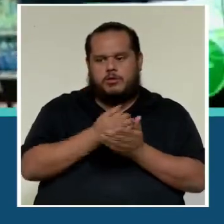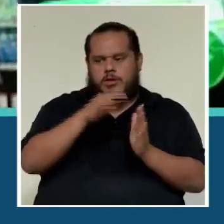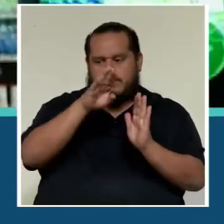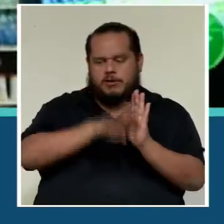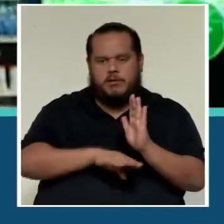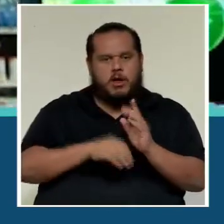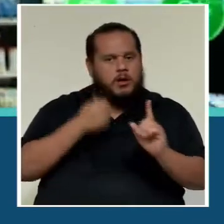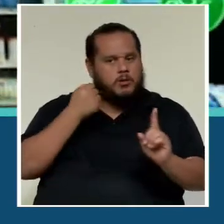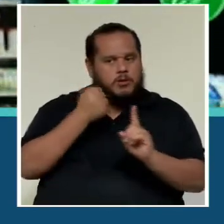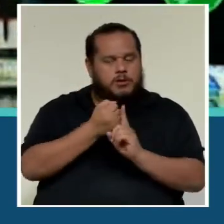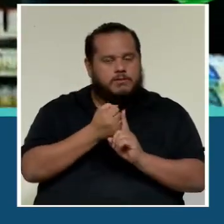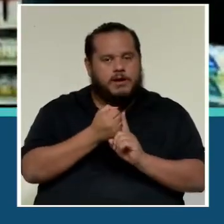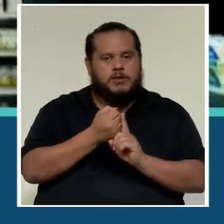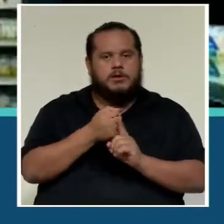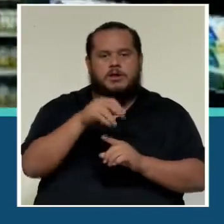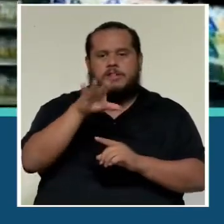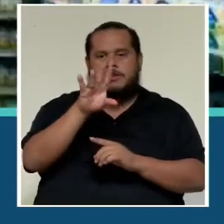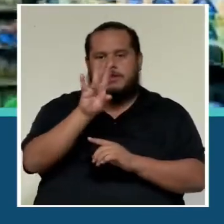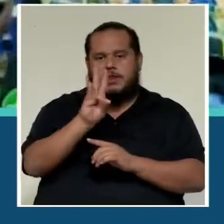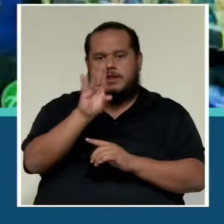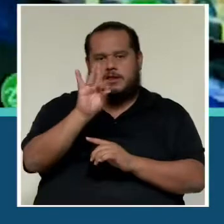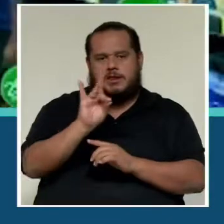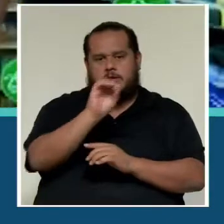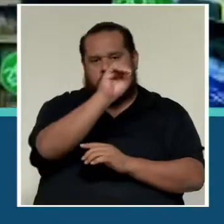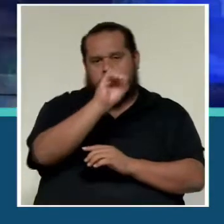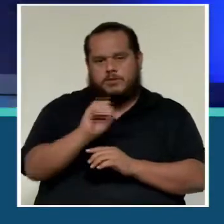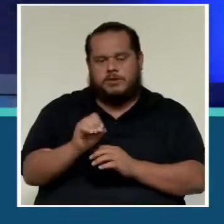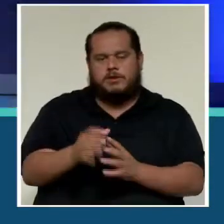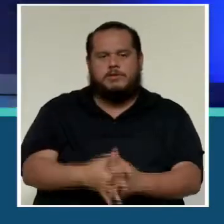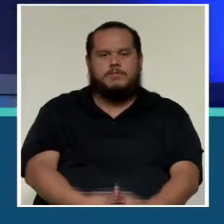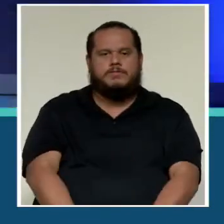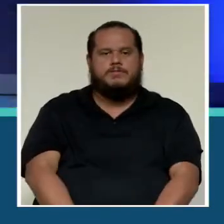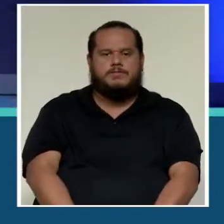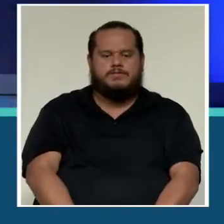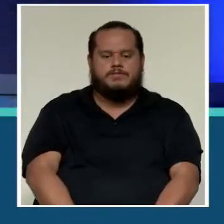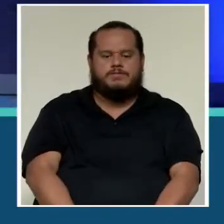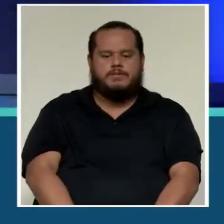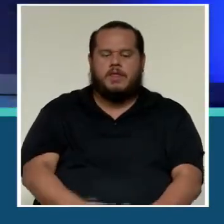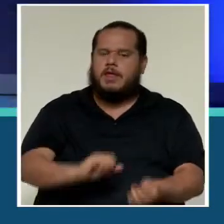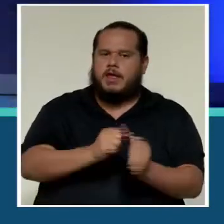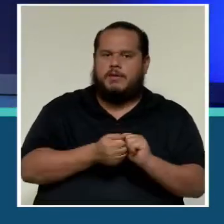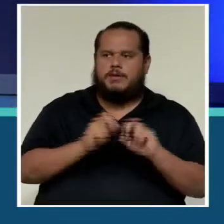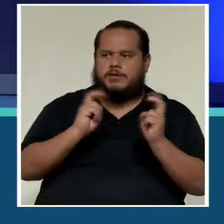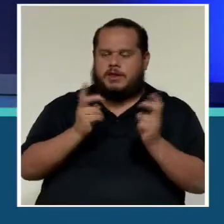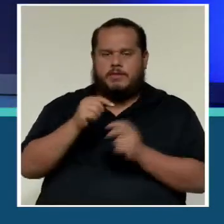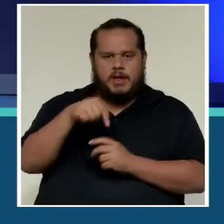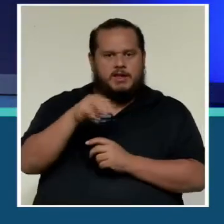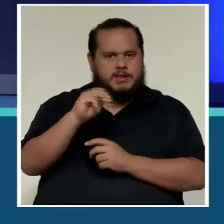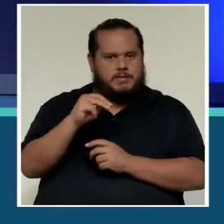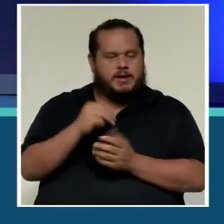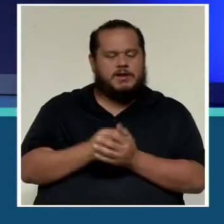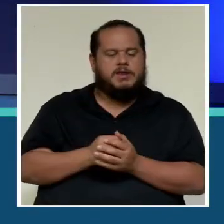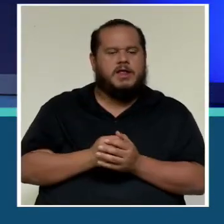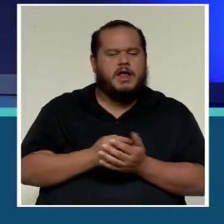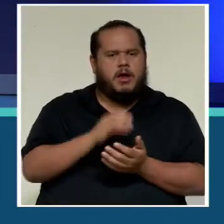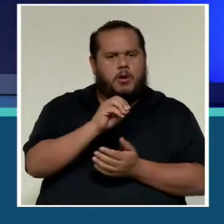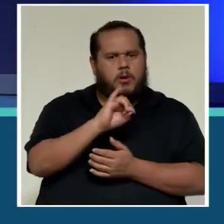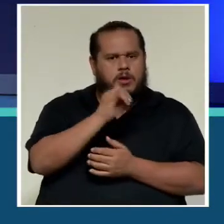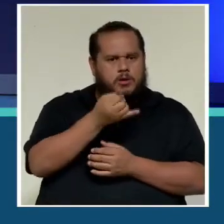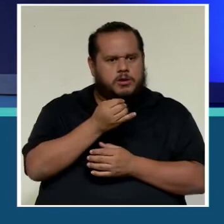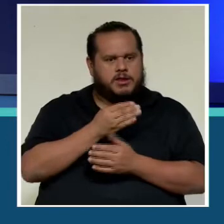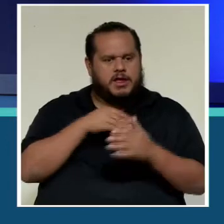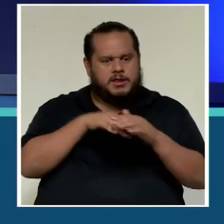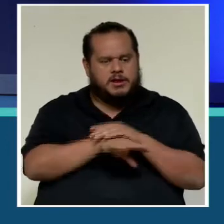más baja, con un impacto del 78%. Cambiamos de tema. Este martes los agentes del OIJ allanaron